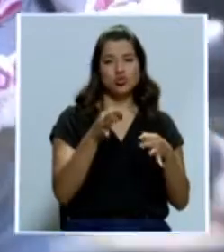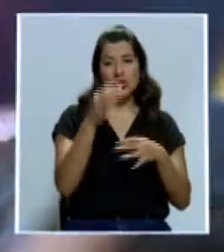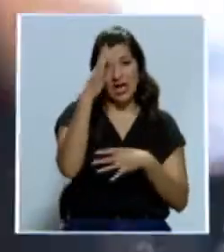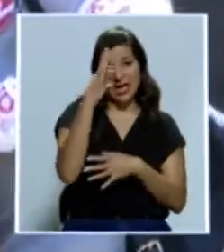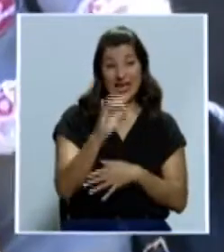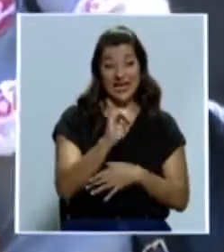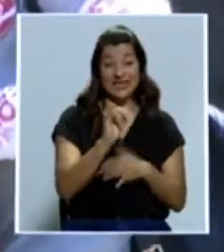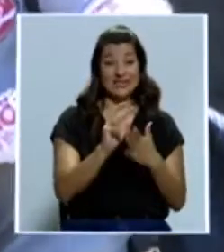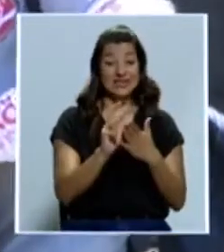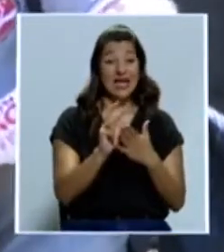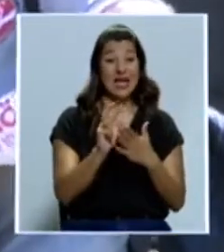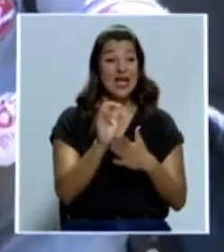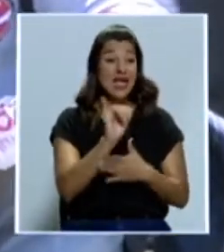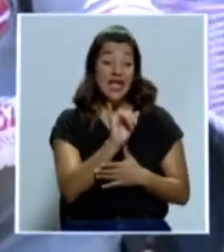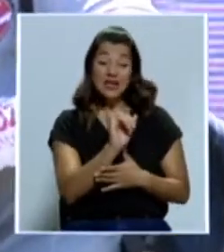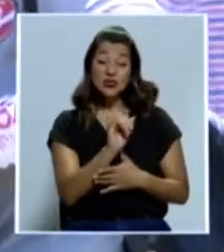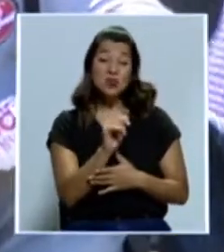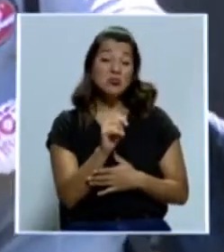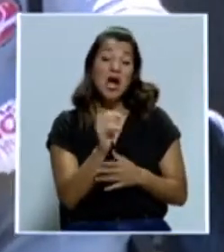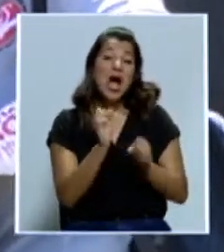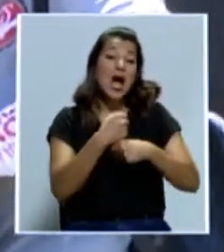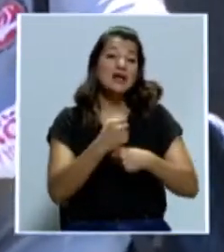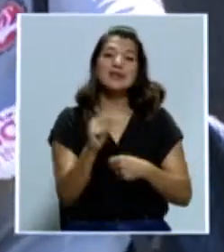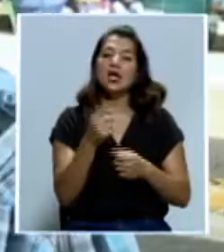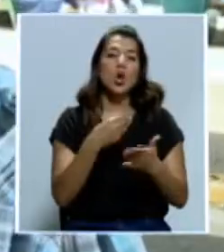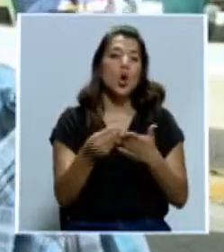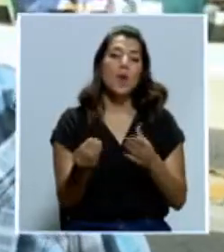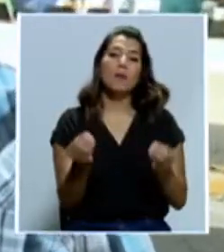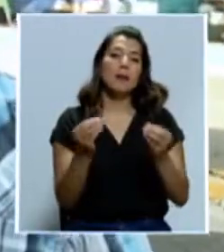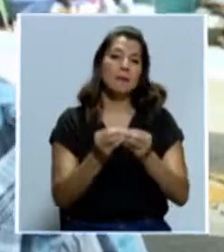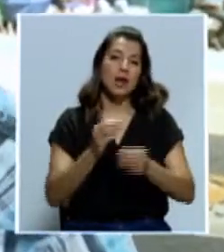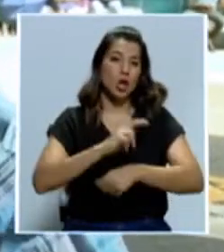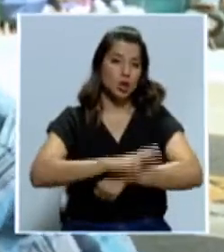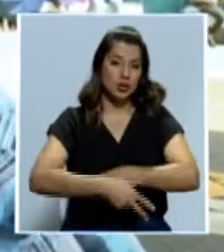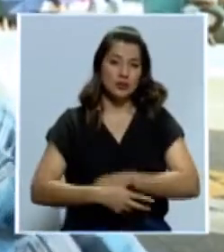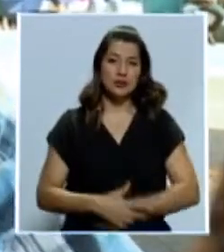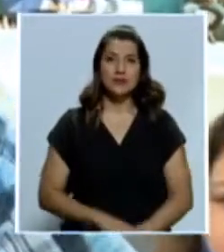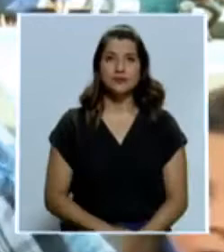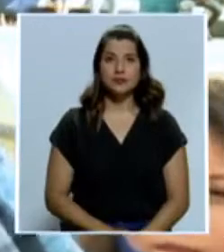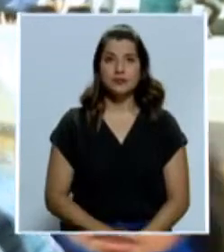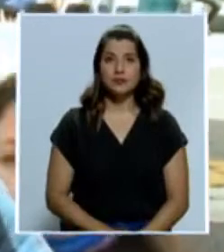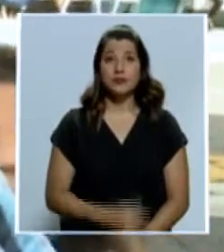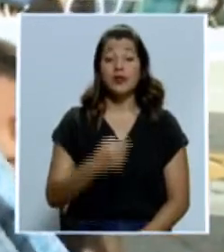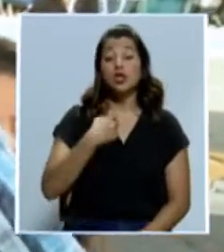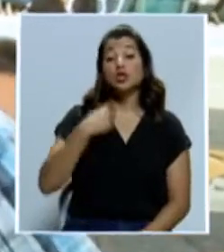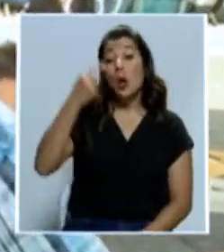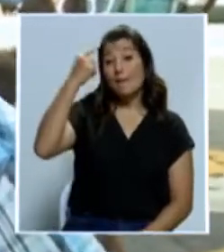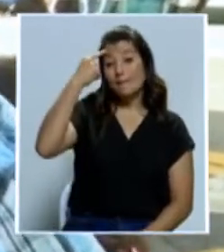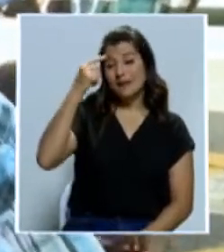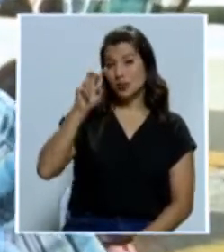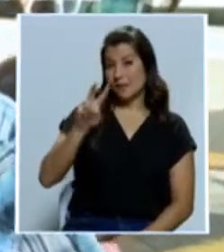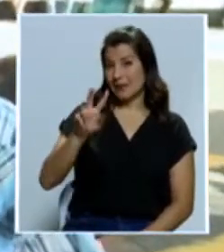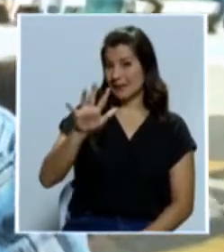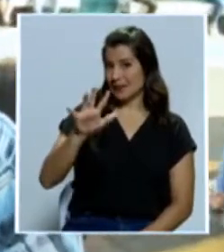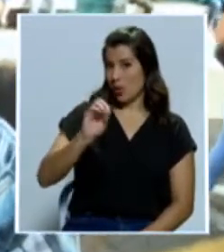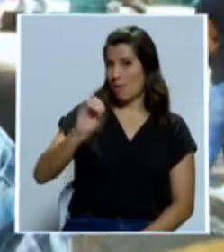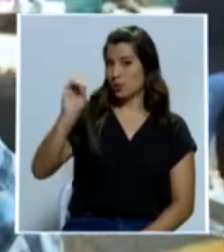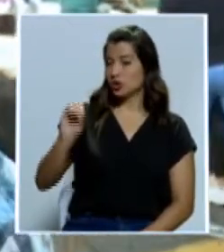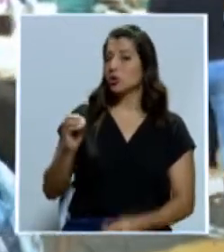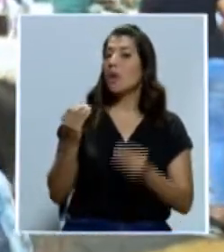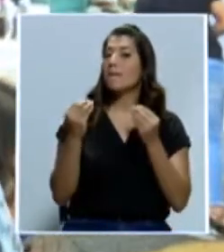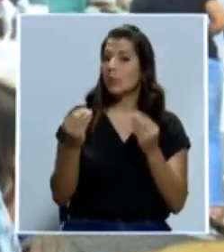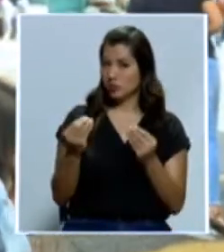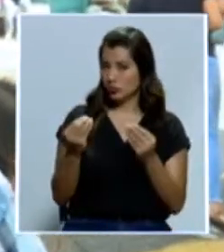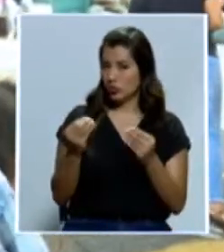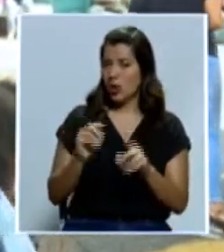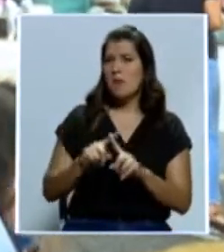los invita a no apostar más en juegos de azar. Adelante. Sí, yo pienso que el 25% es mucho, pero